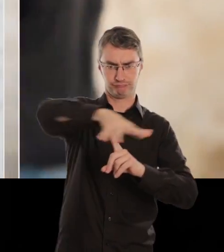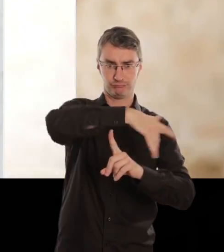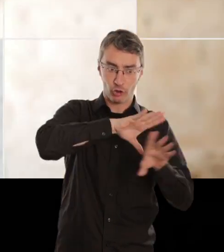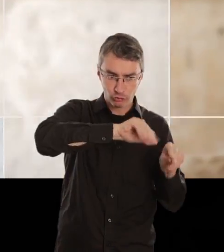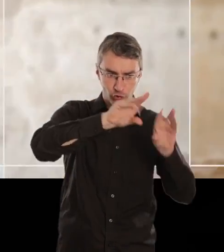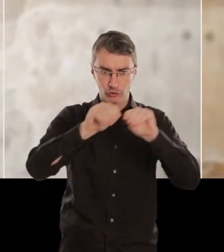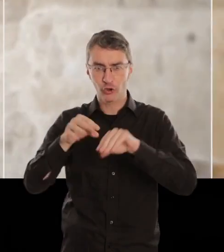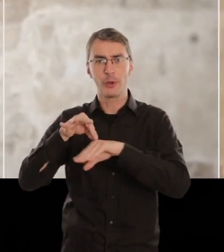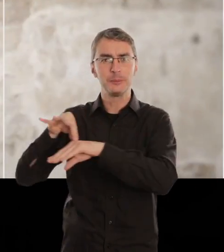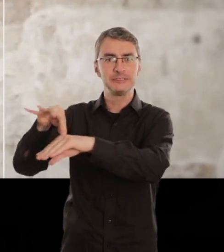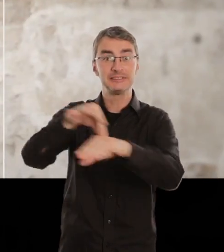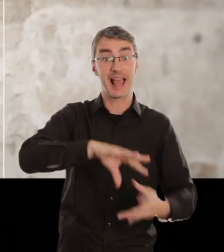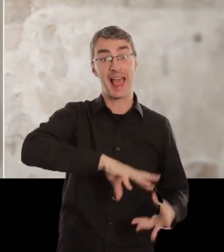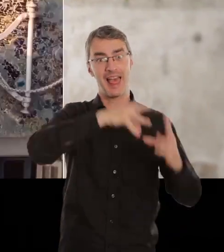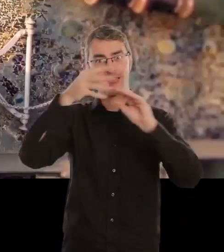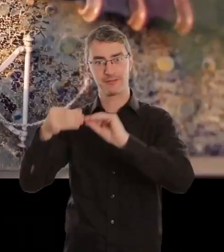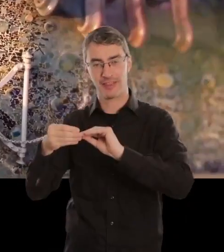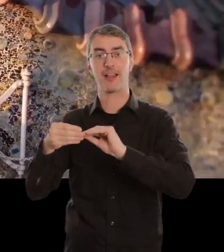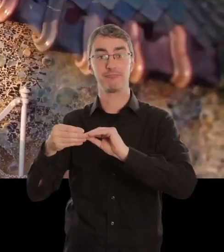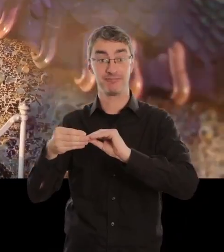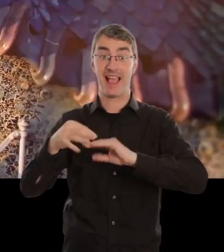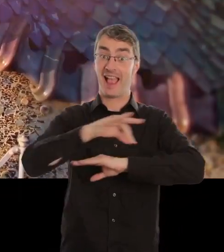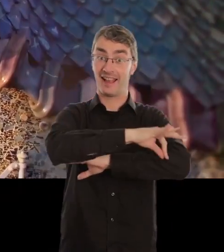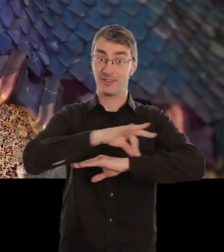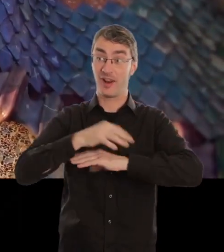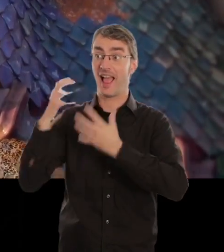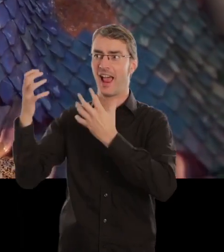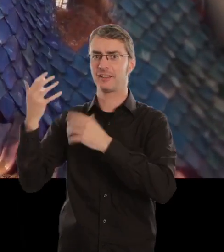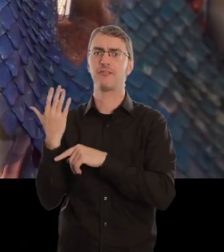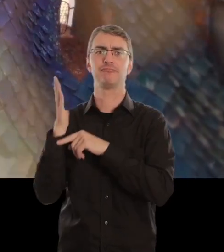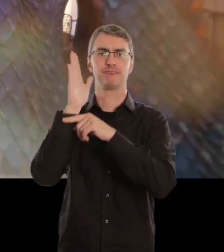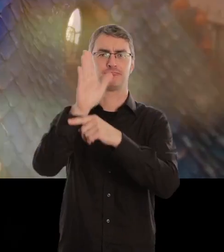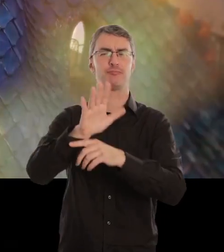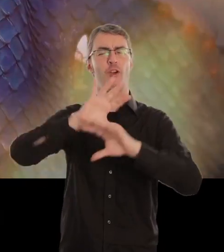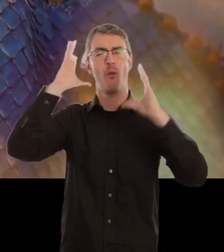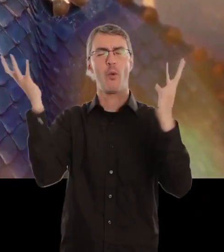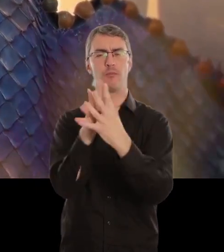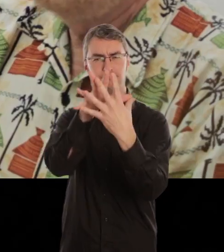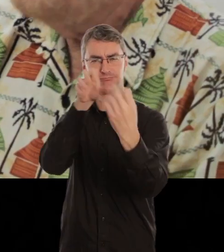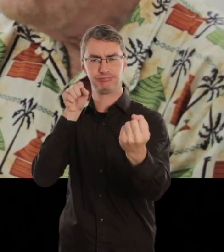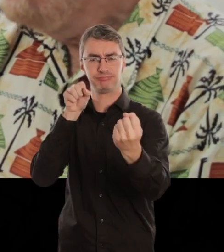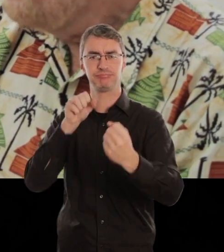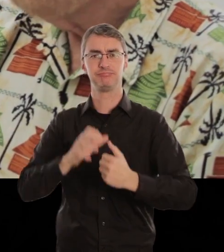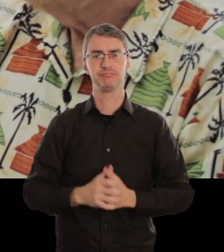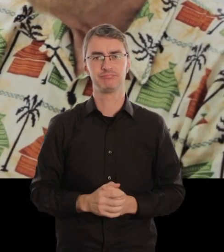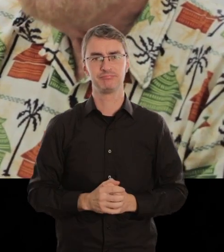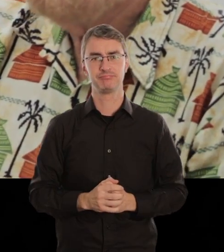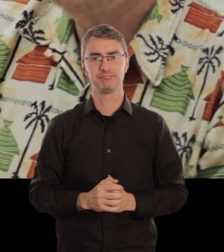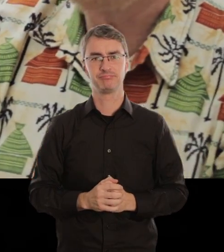o las visitas adaptadas, conseguimos que la arquitectura y el arte sean una forma universal de entendernos.